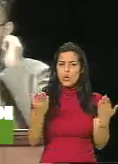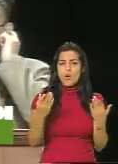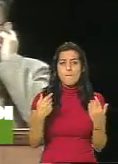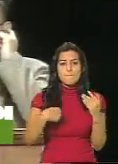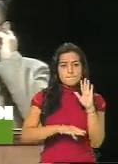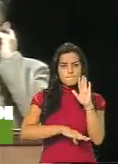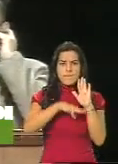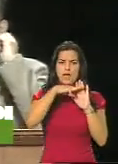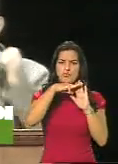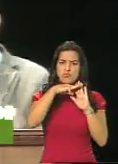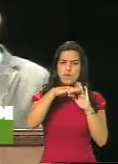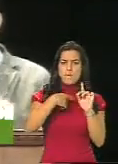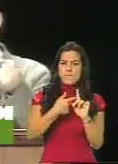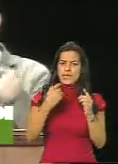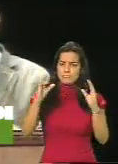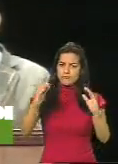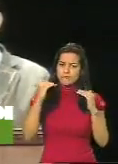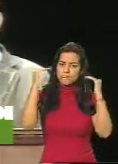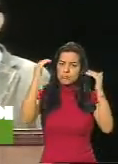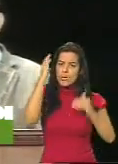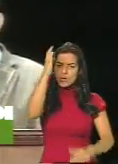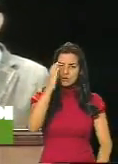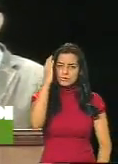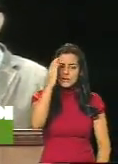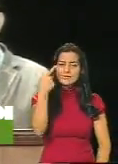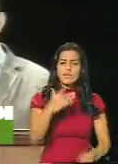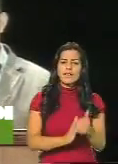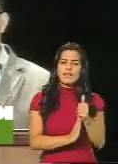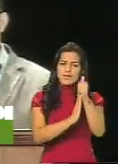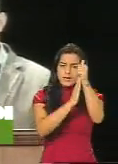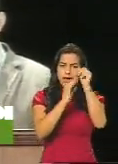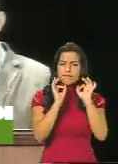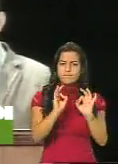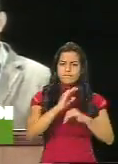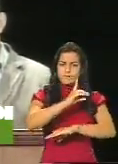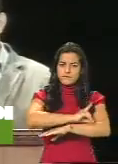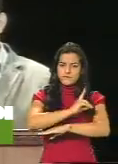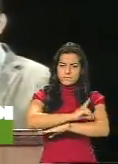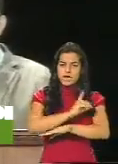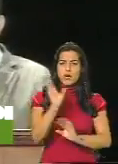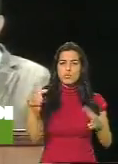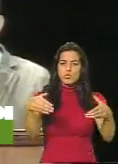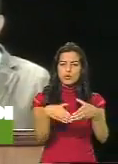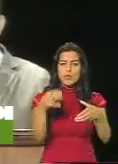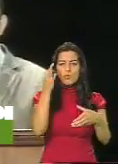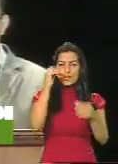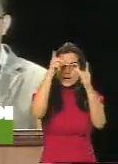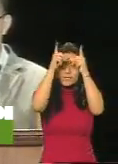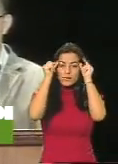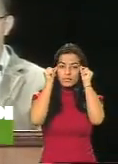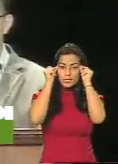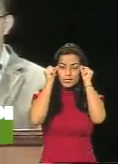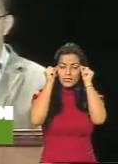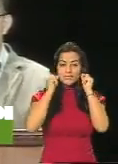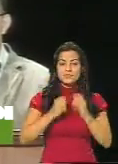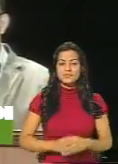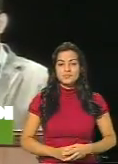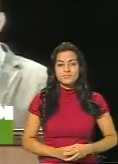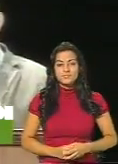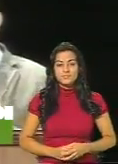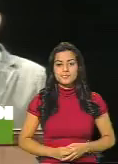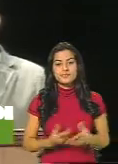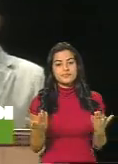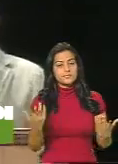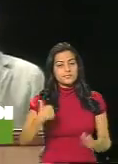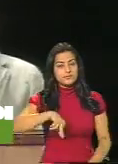madurez, a la conciencia y al liderazgo disciplinado del gremio de las enfermeras y enfermeras.